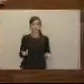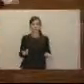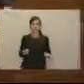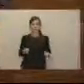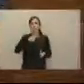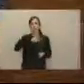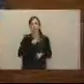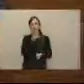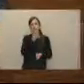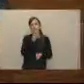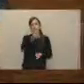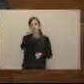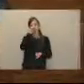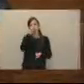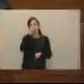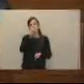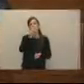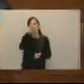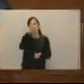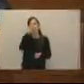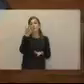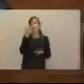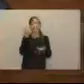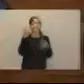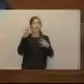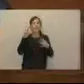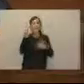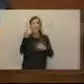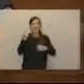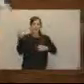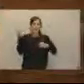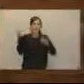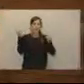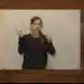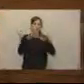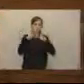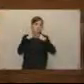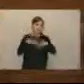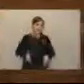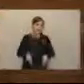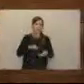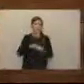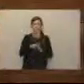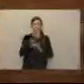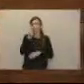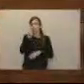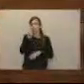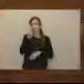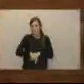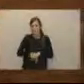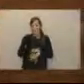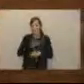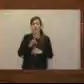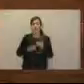recordando todos los fondos dilapidados en proyectos inútiles que en el mejor de los casos no generan más